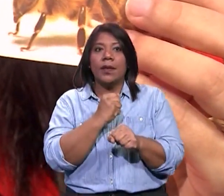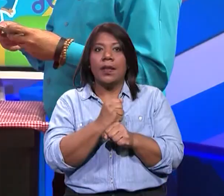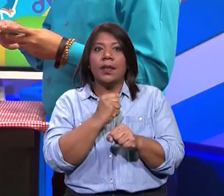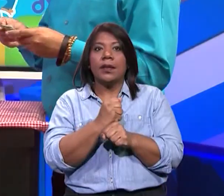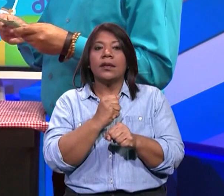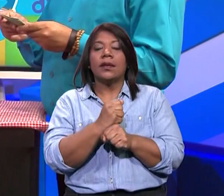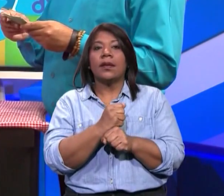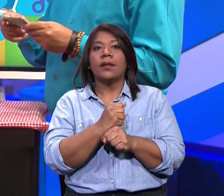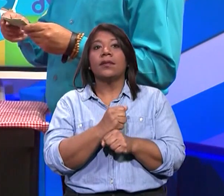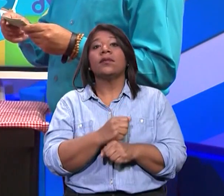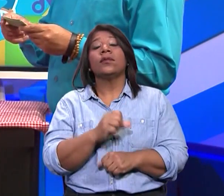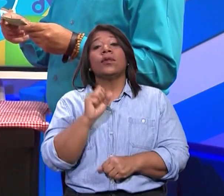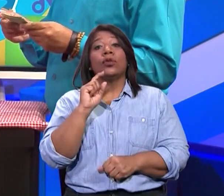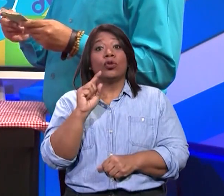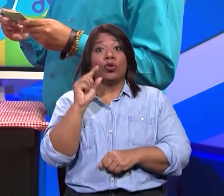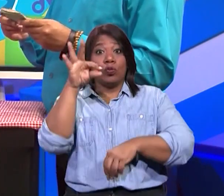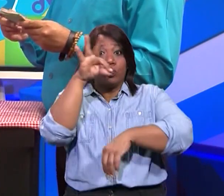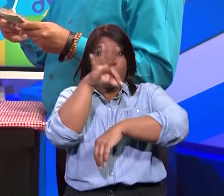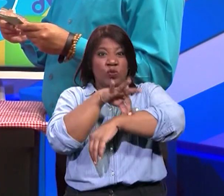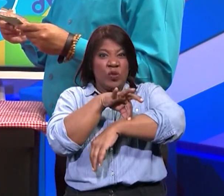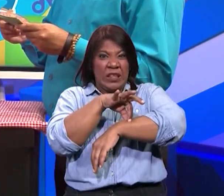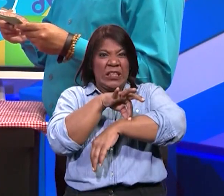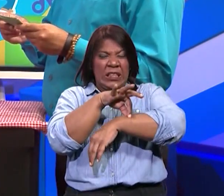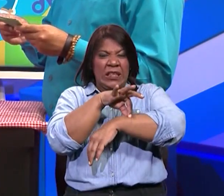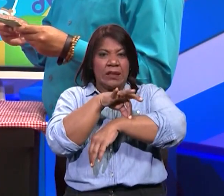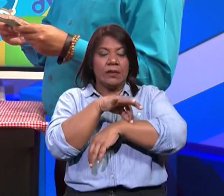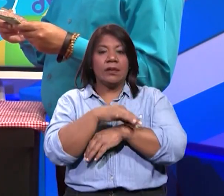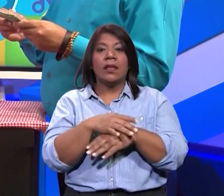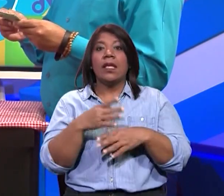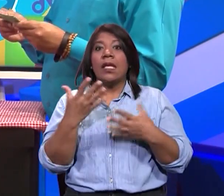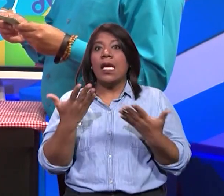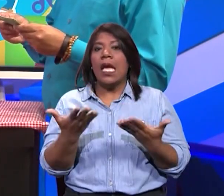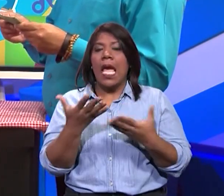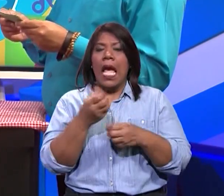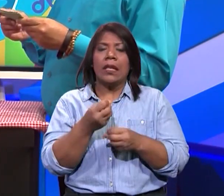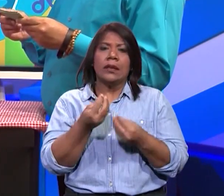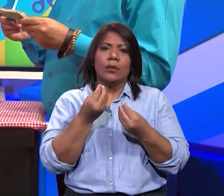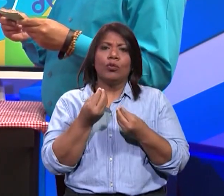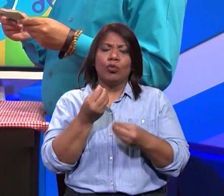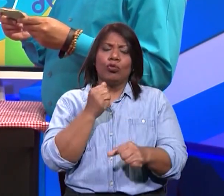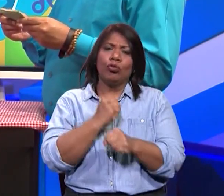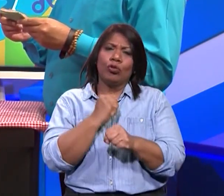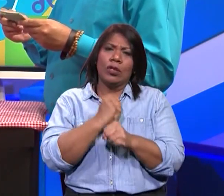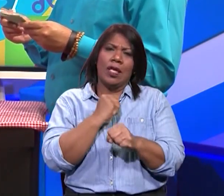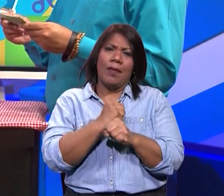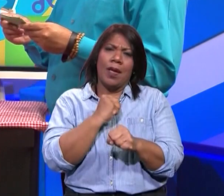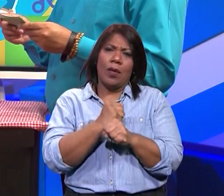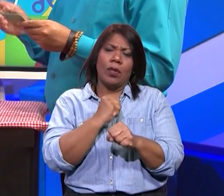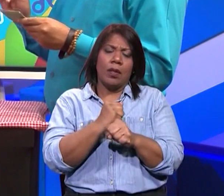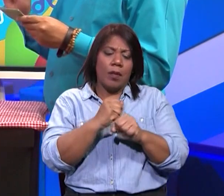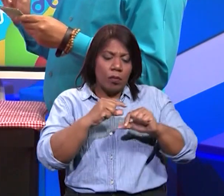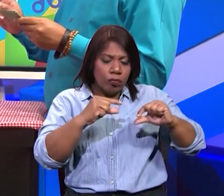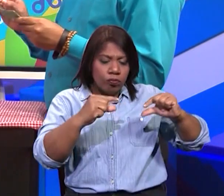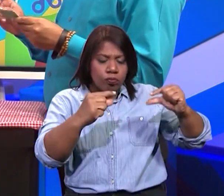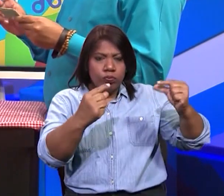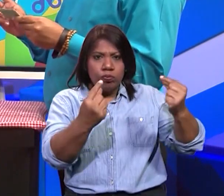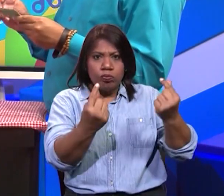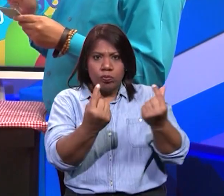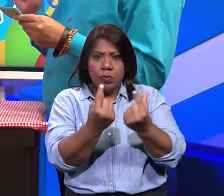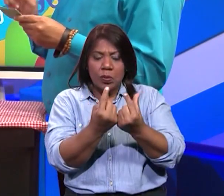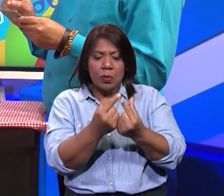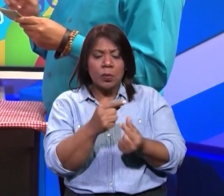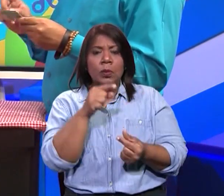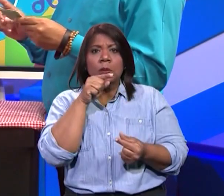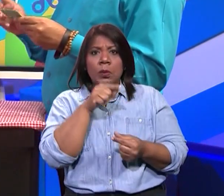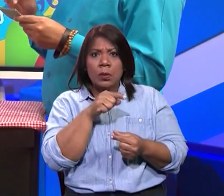Por supuesto, son abejas encargadas de realizar todo el trabajo de la colmena y se